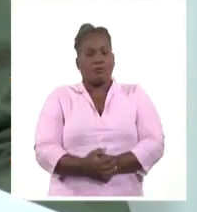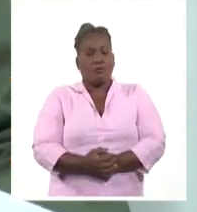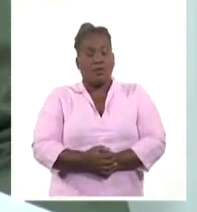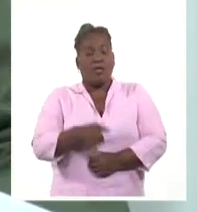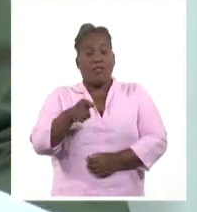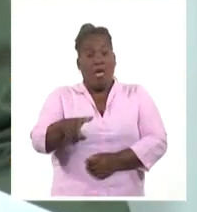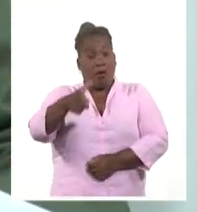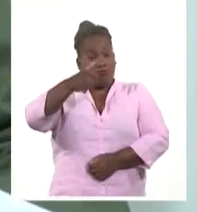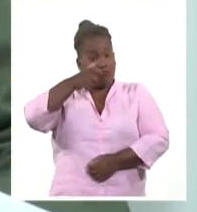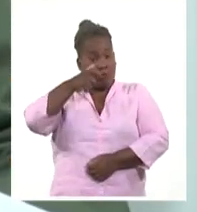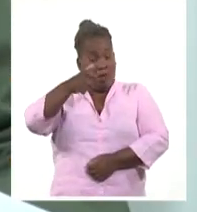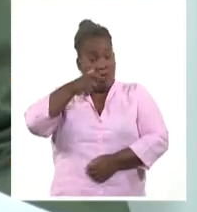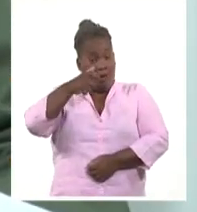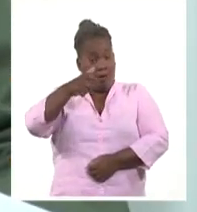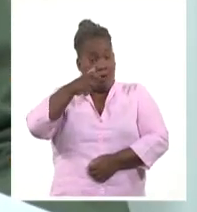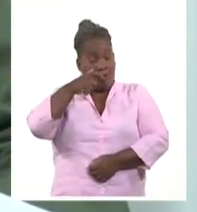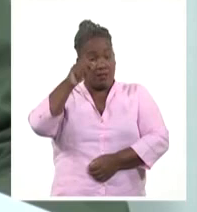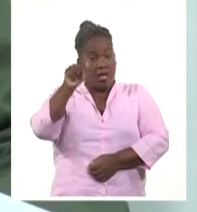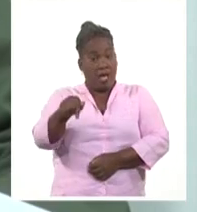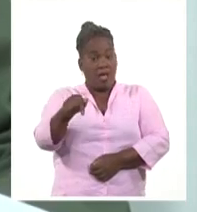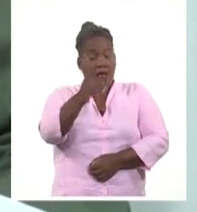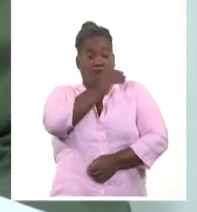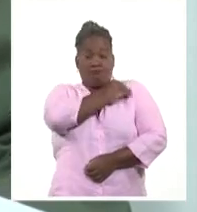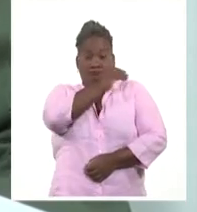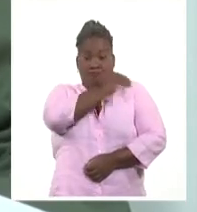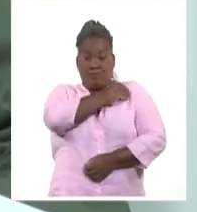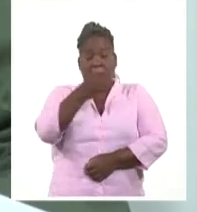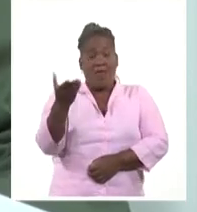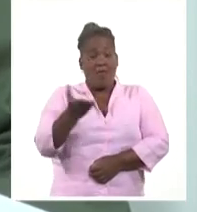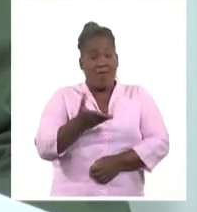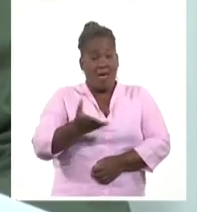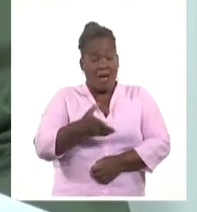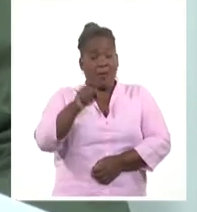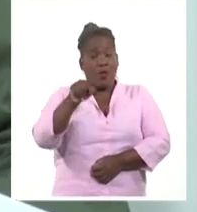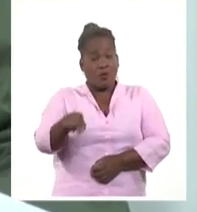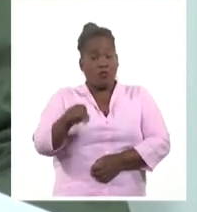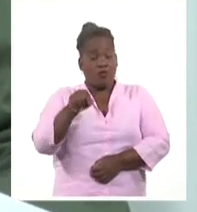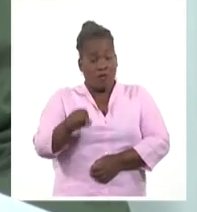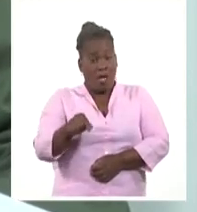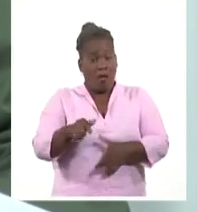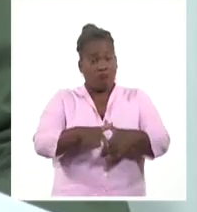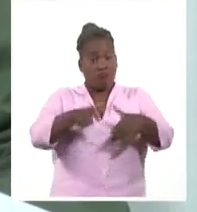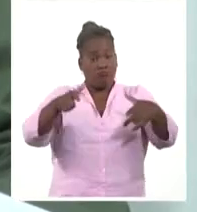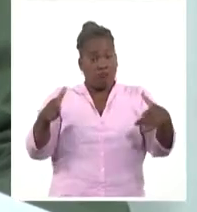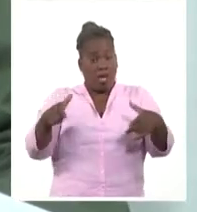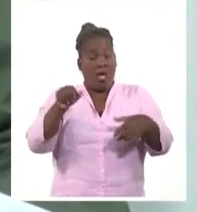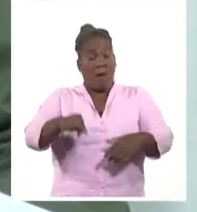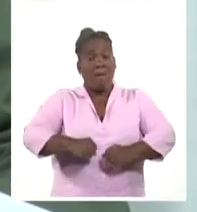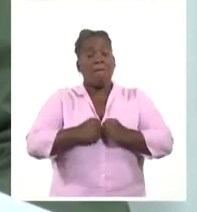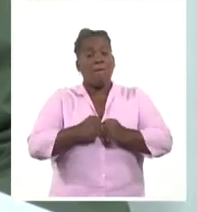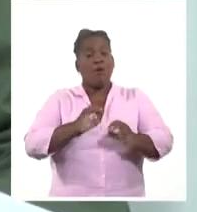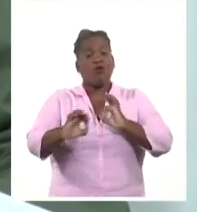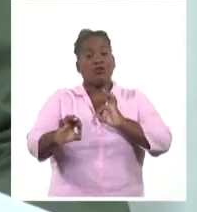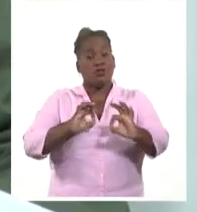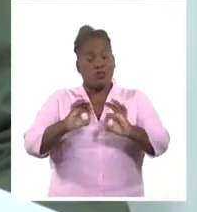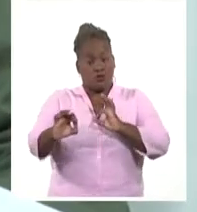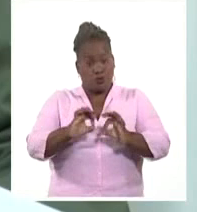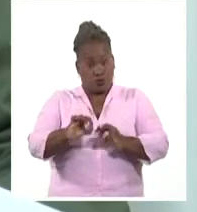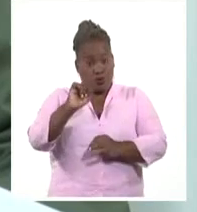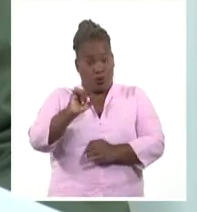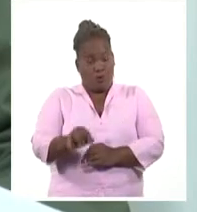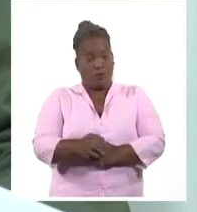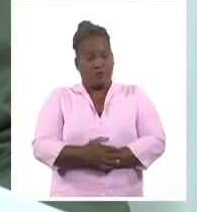de vigilancia y alerta temprana, del incremento de la resiliencia en nuestras comunidades. En tal